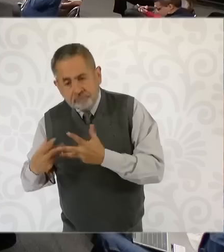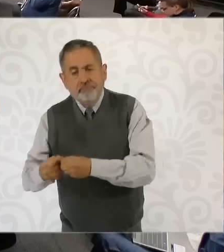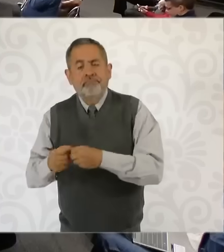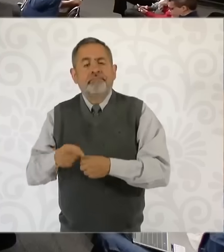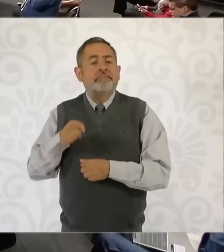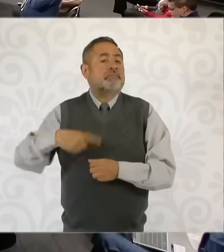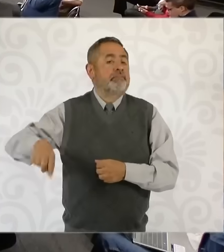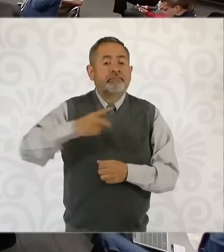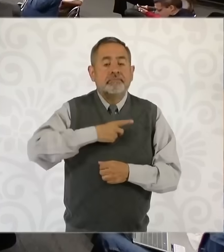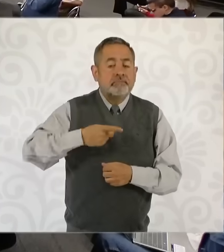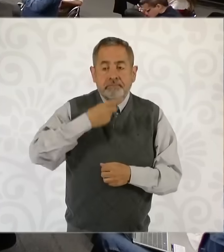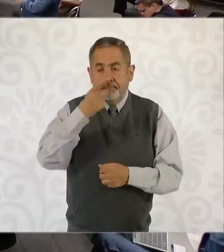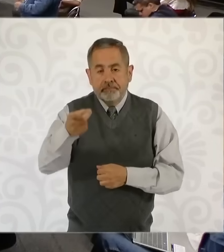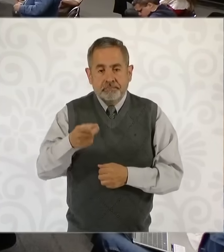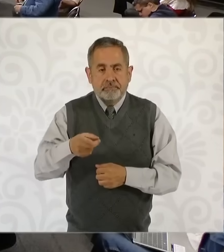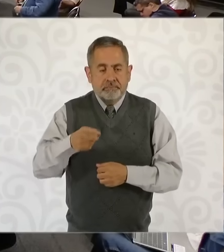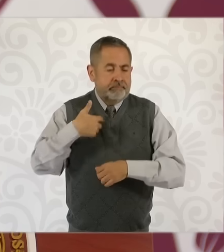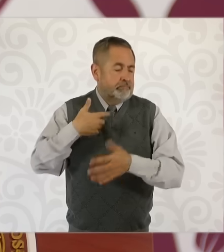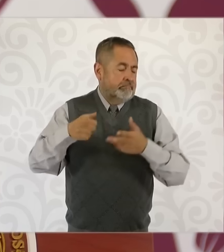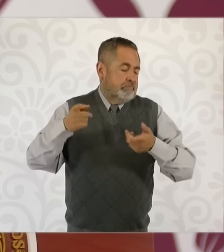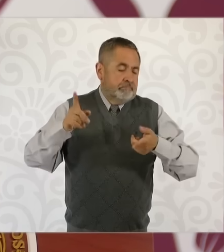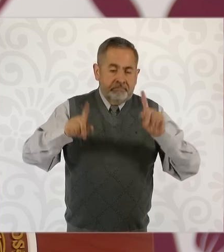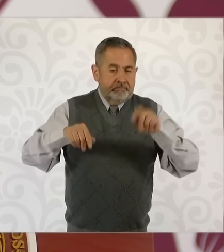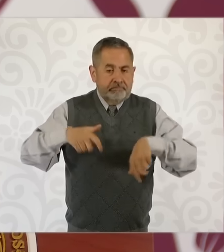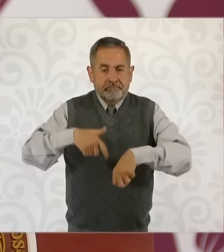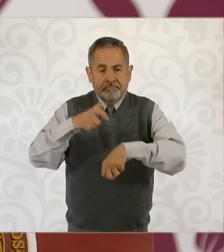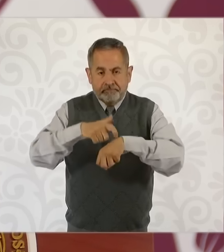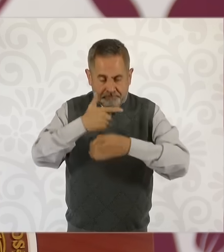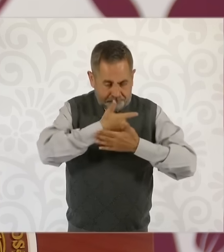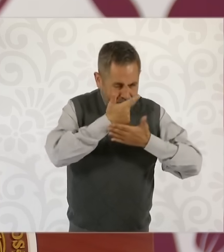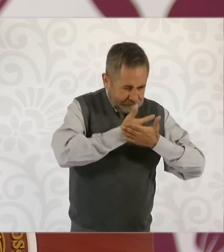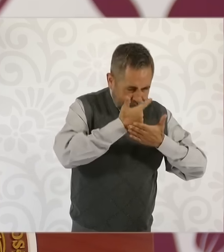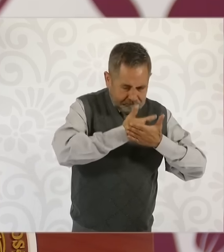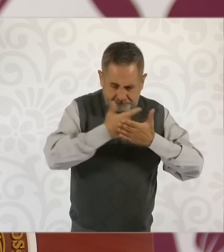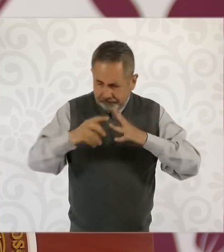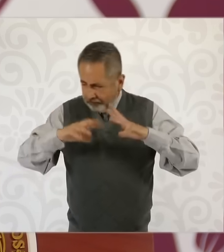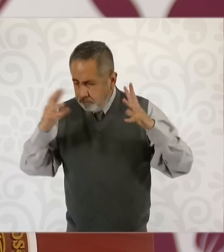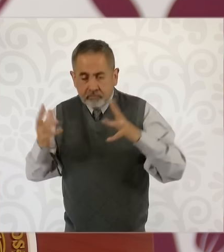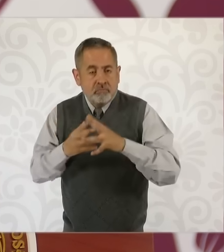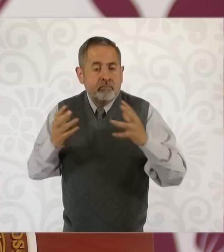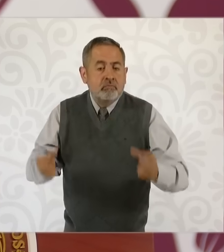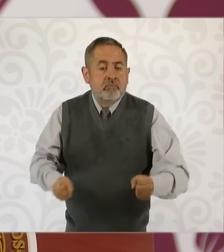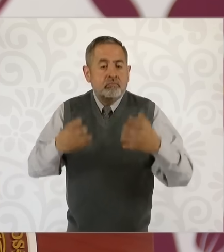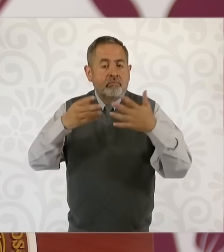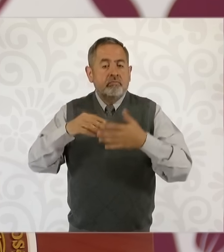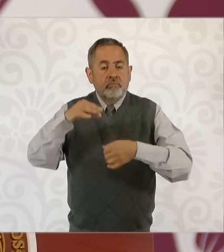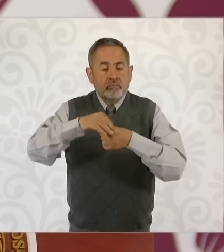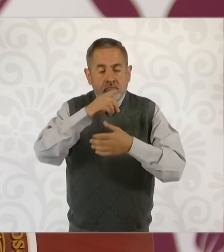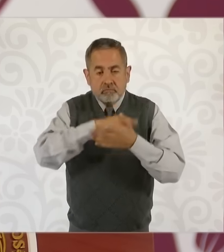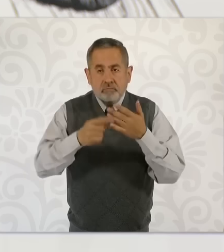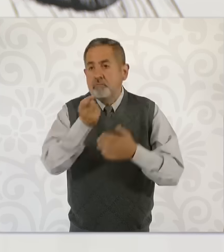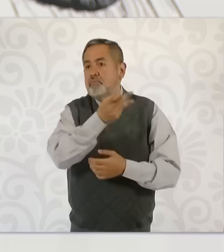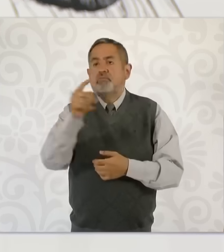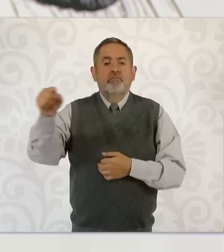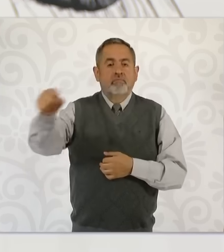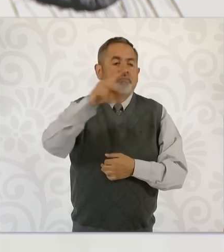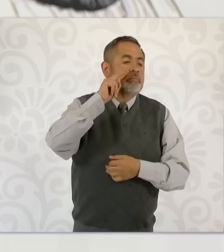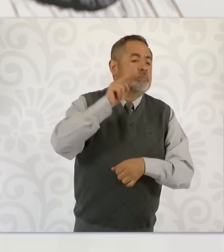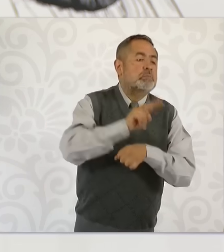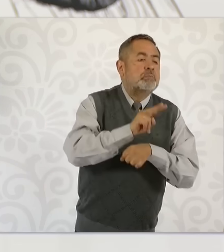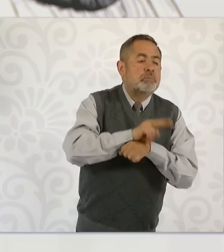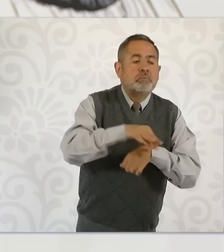que decir, de acuerdo a los tiempos de lectura y apuntes, hay observadores, en estos